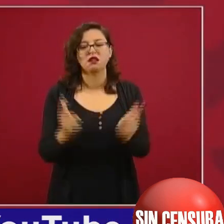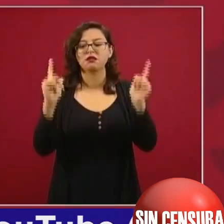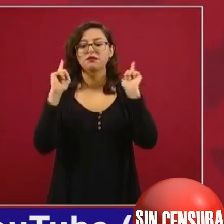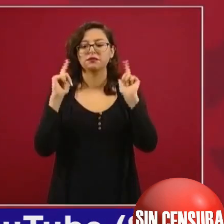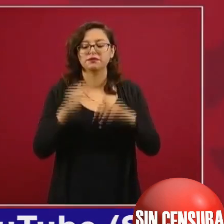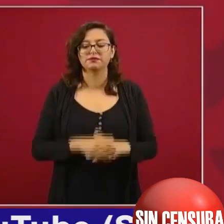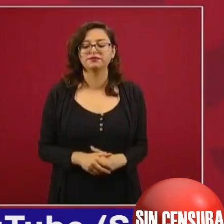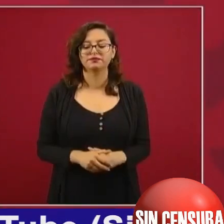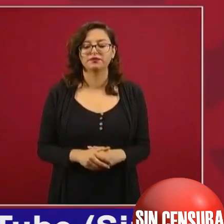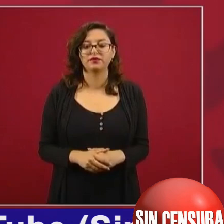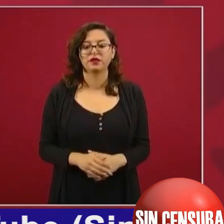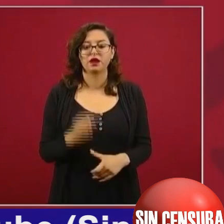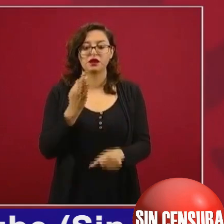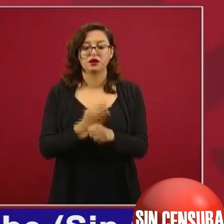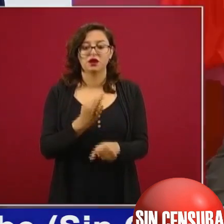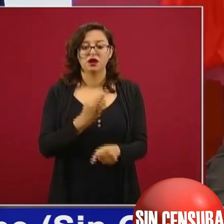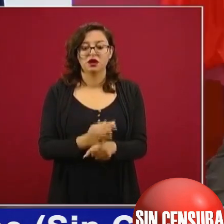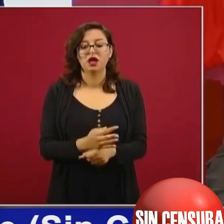momento tenemos